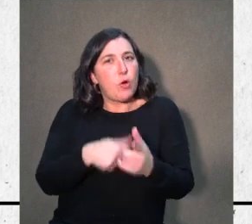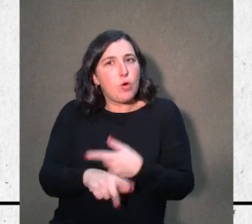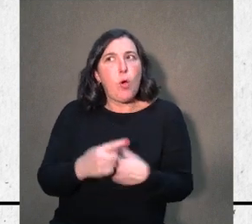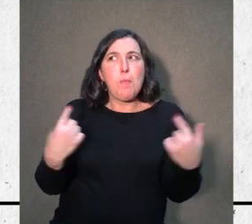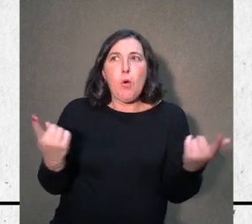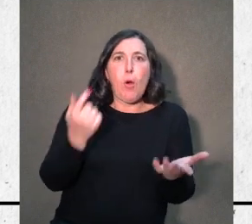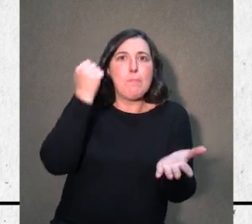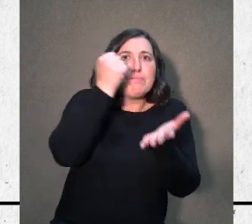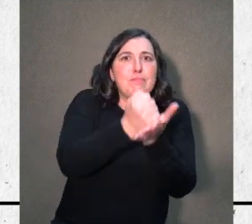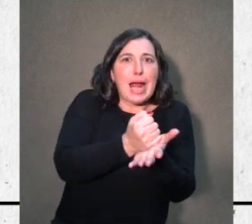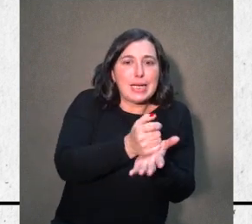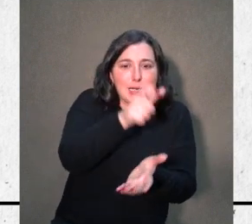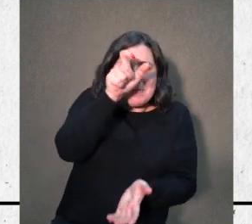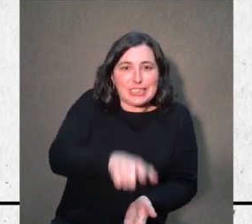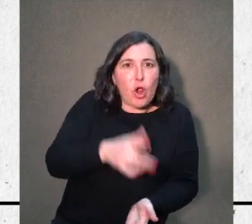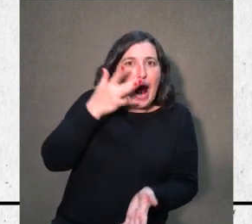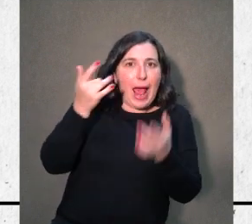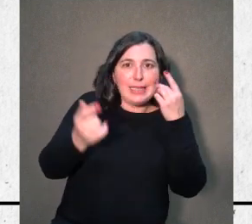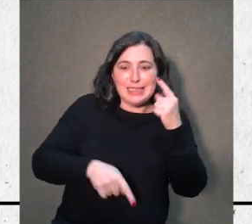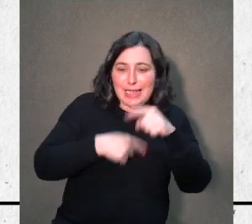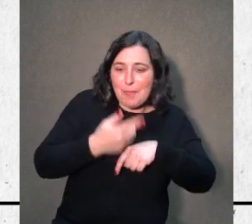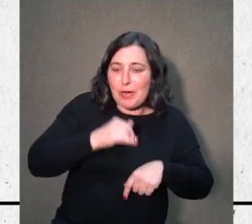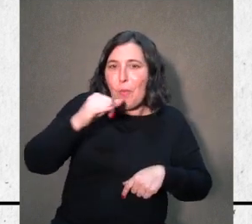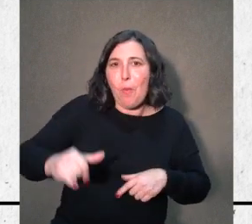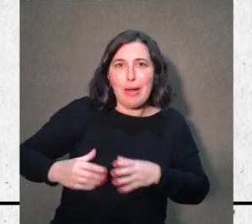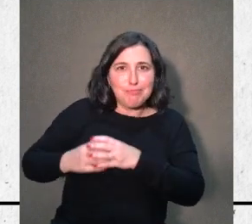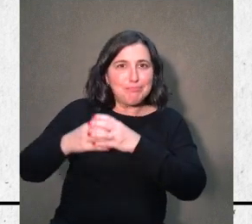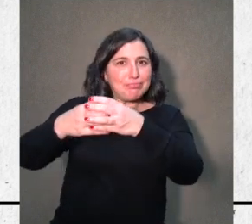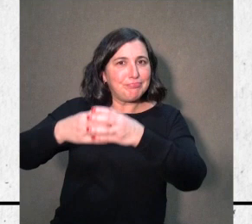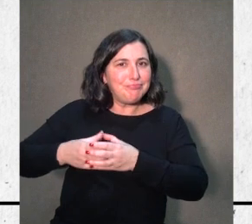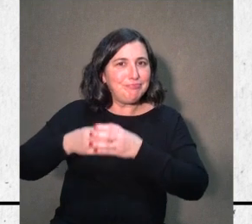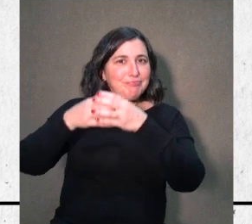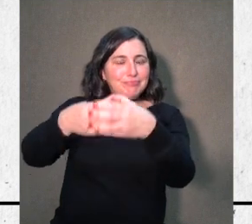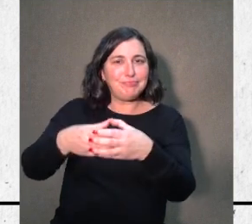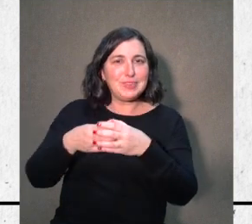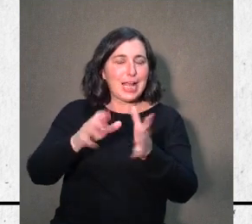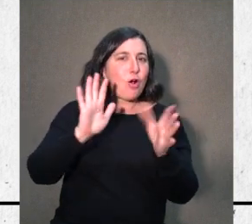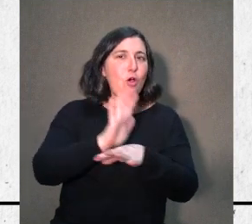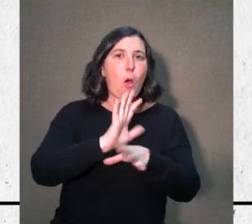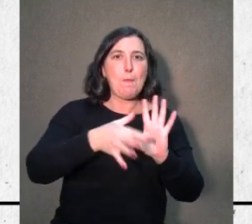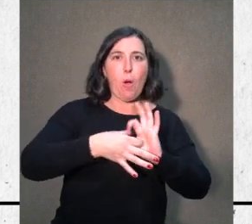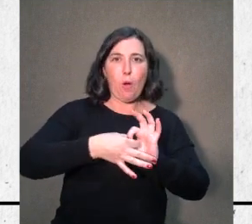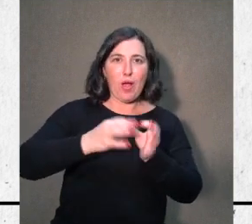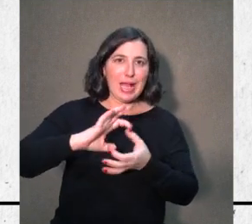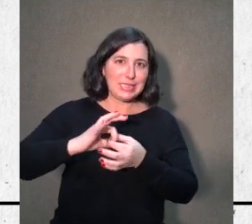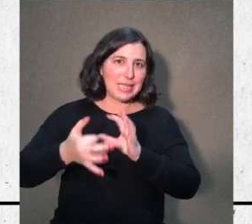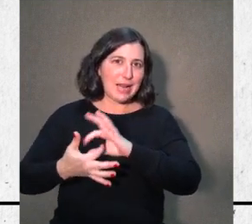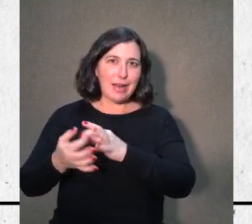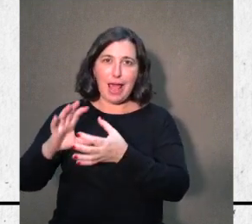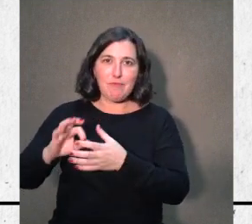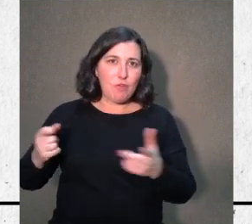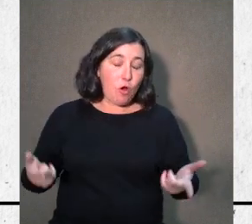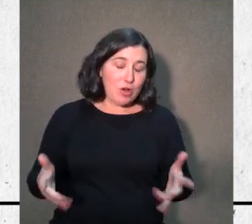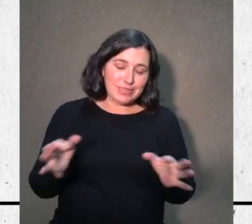artistas y se van pasando de generación en generación, ¿no? Que son como eslabones. Qué genial que lo que es